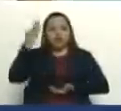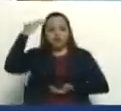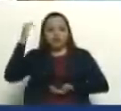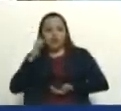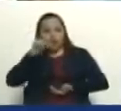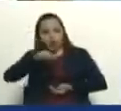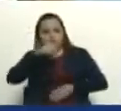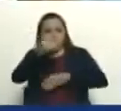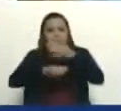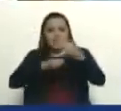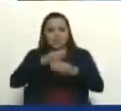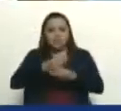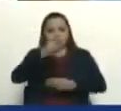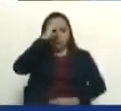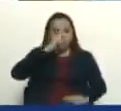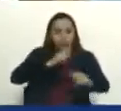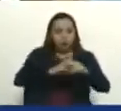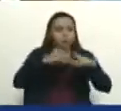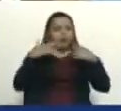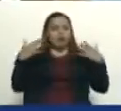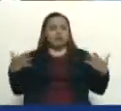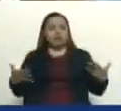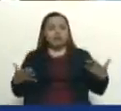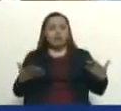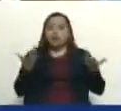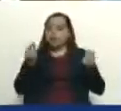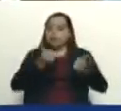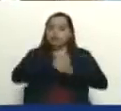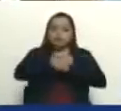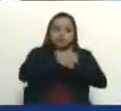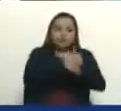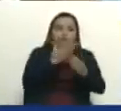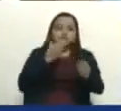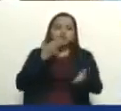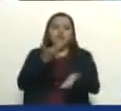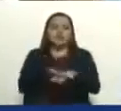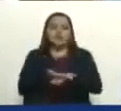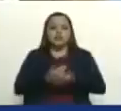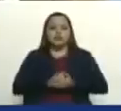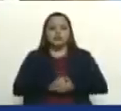el mayor de los homenajes con el mayor de los afectos. Muchas gracias.